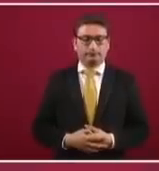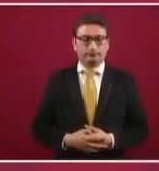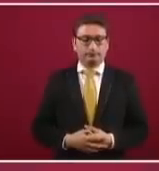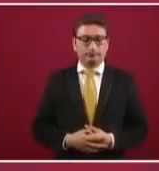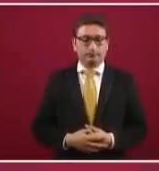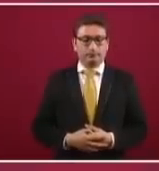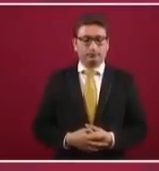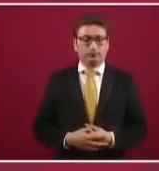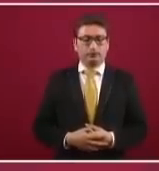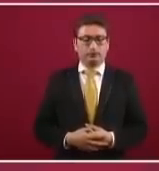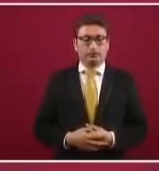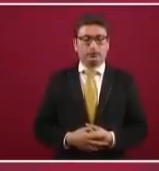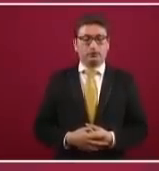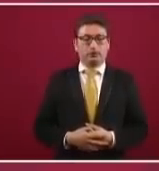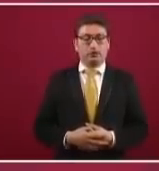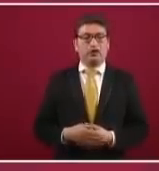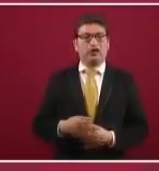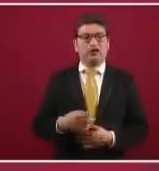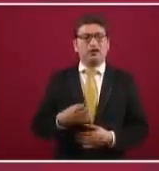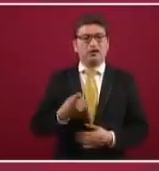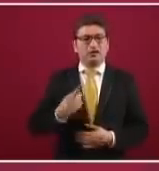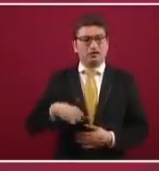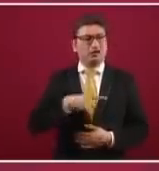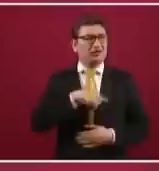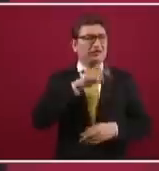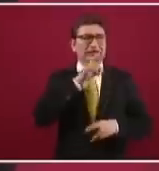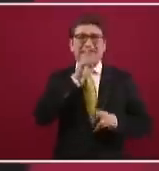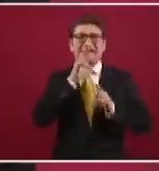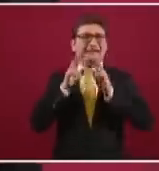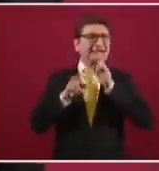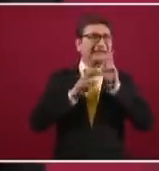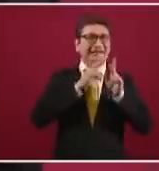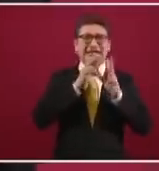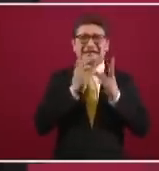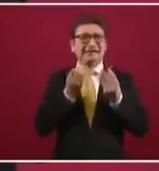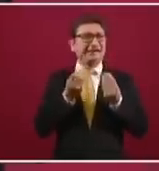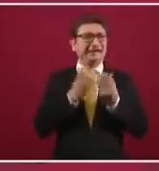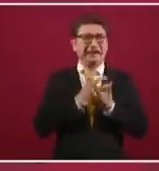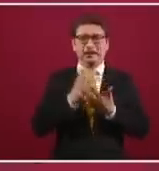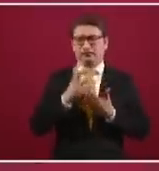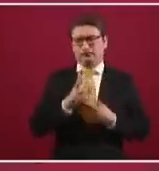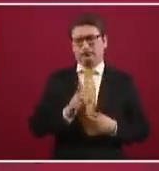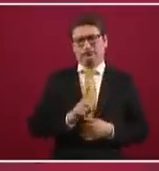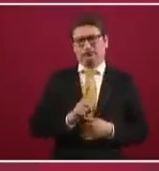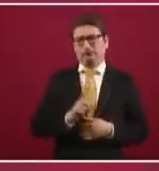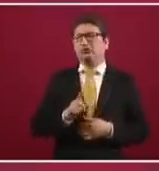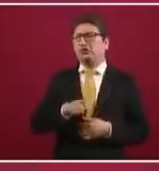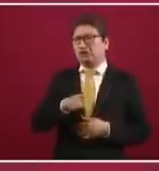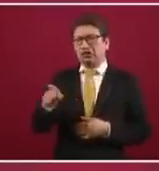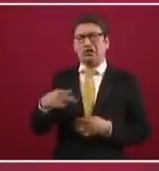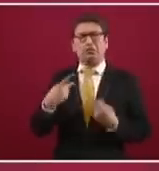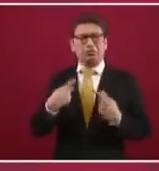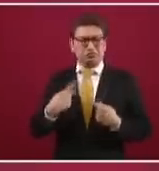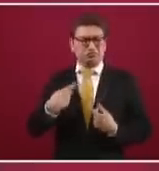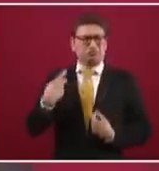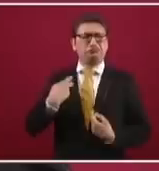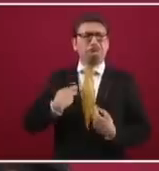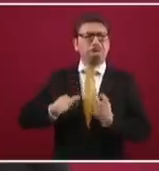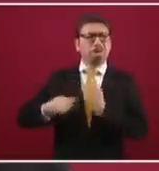demasiado por los cuestionamientos. La crítica es consustancial a la democracia